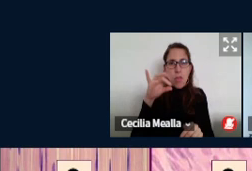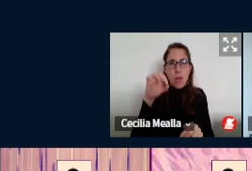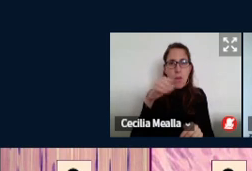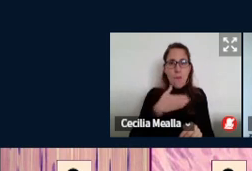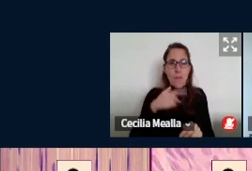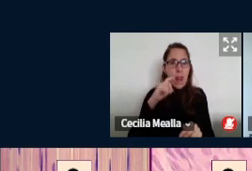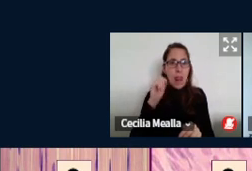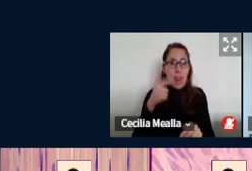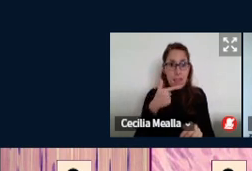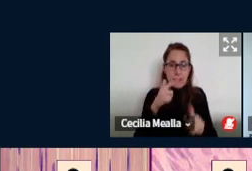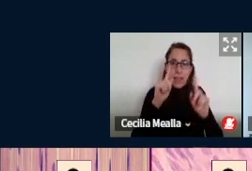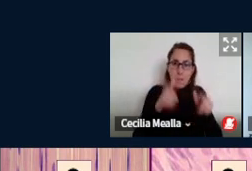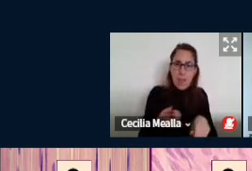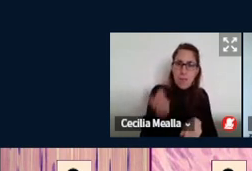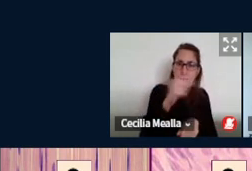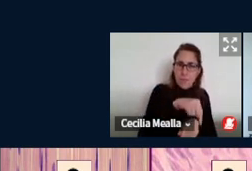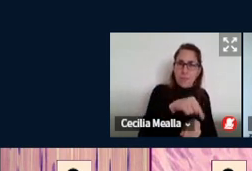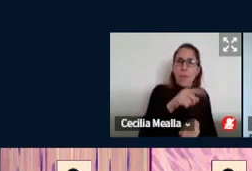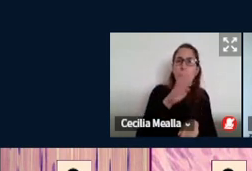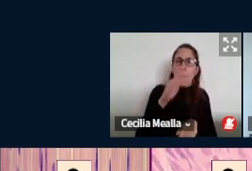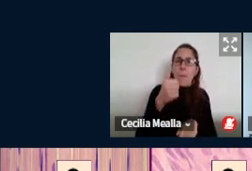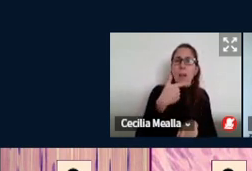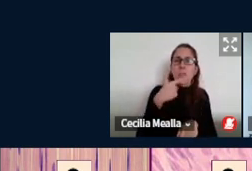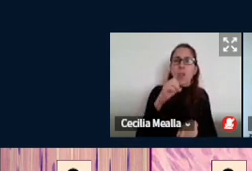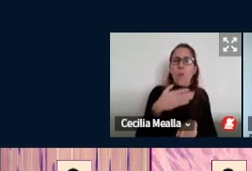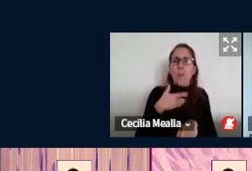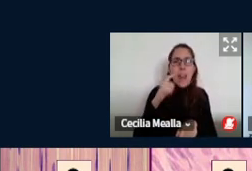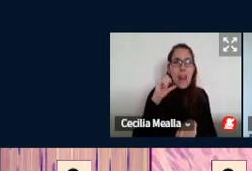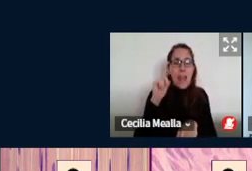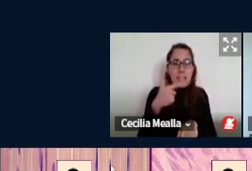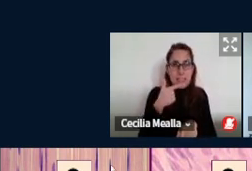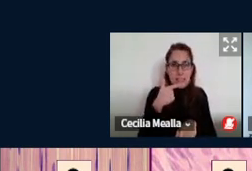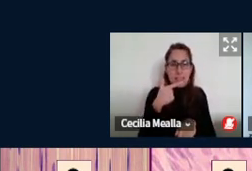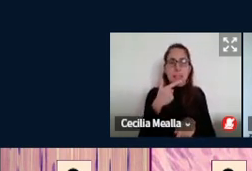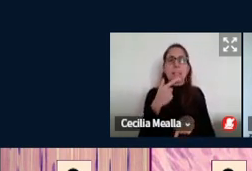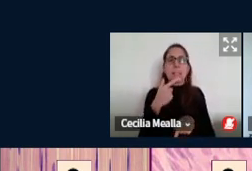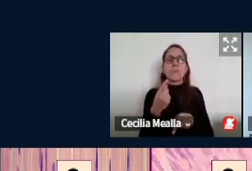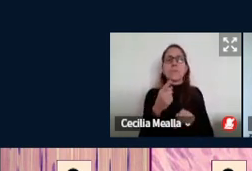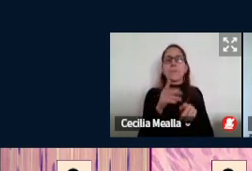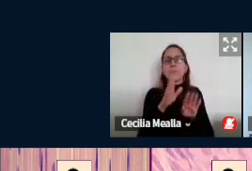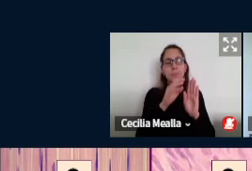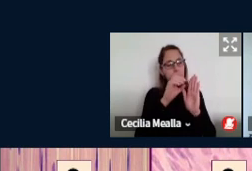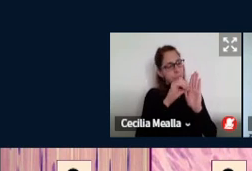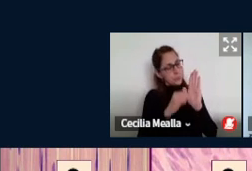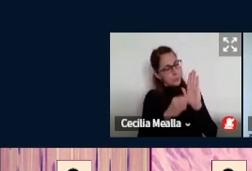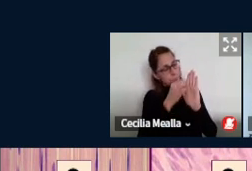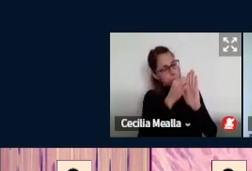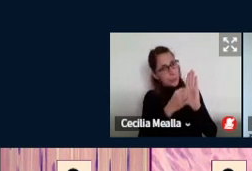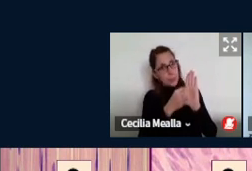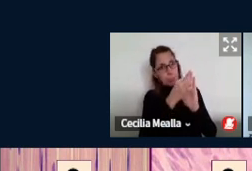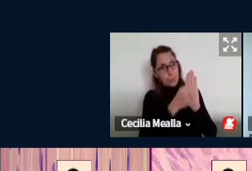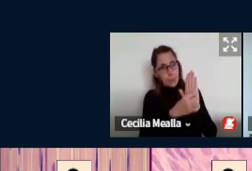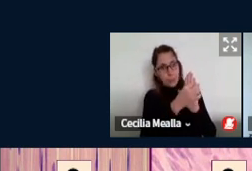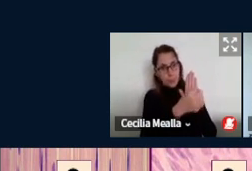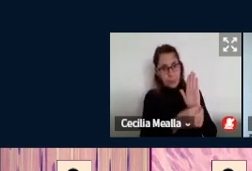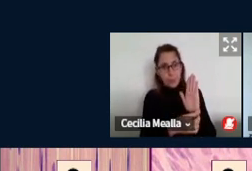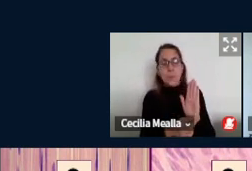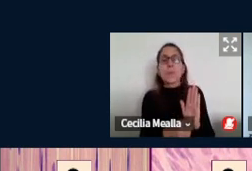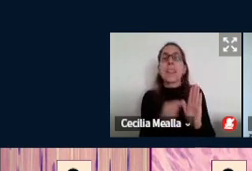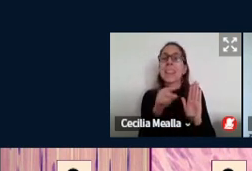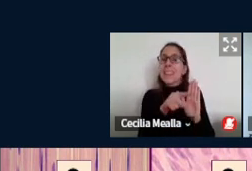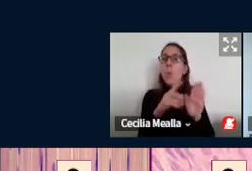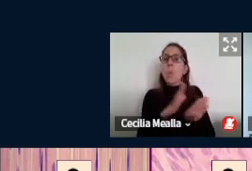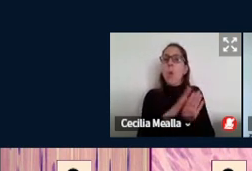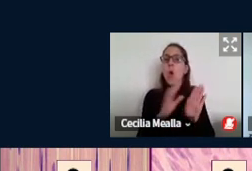con estructuras basófilas a la periferia, ¿sí? Ahí está marcando las estructuras basófilas, que